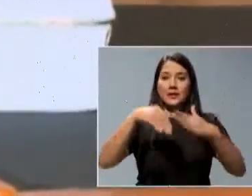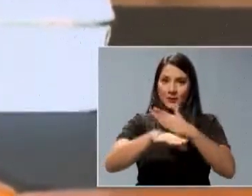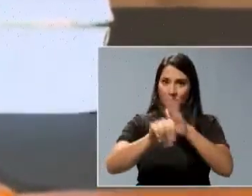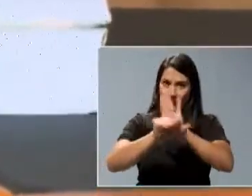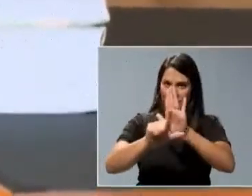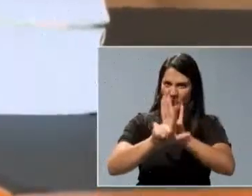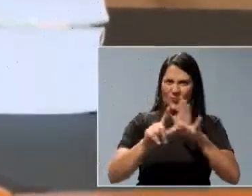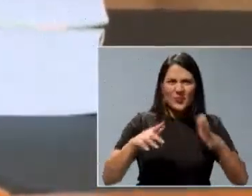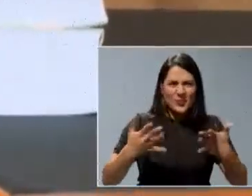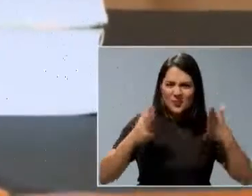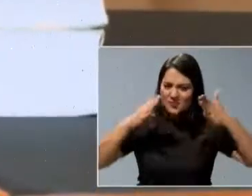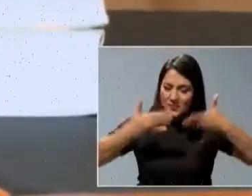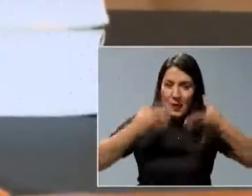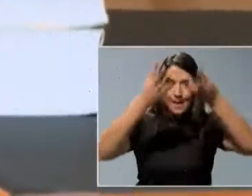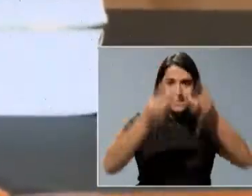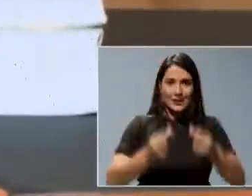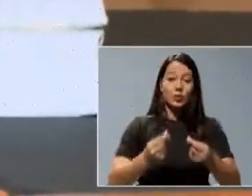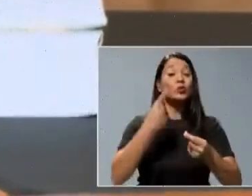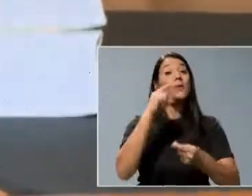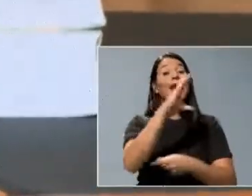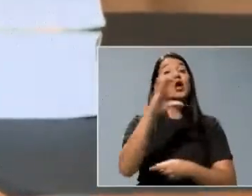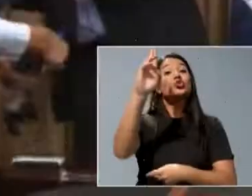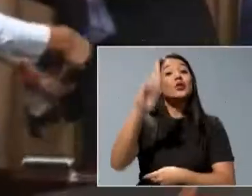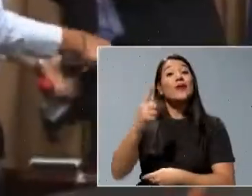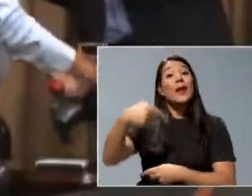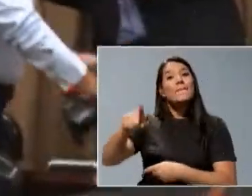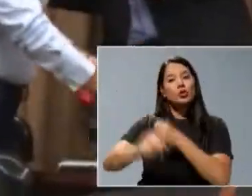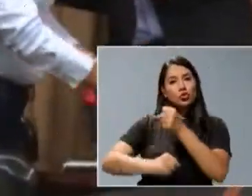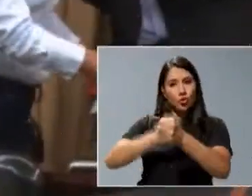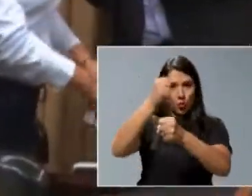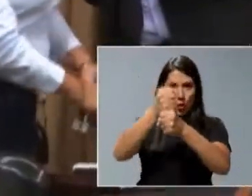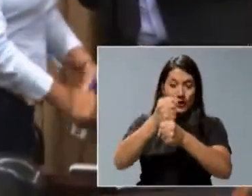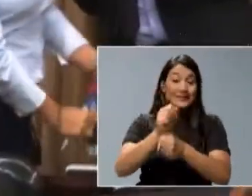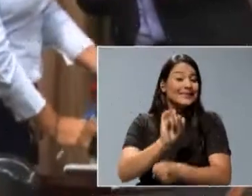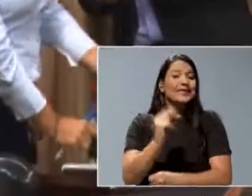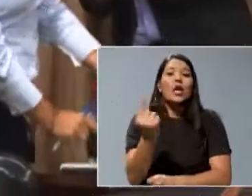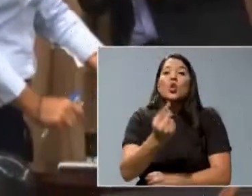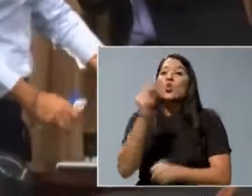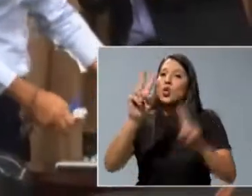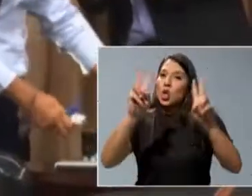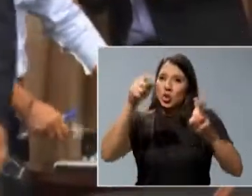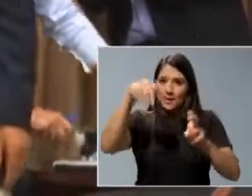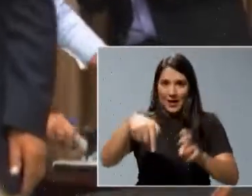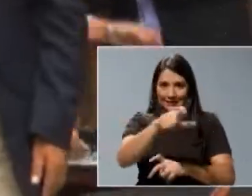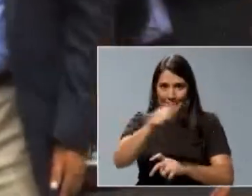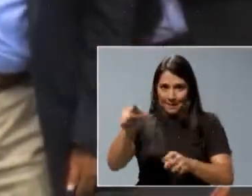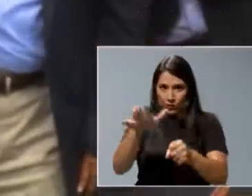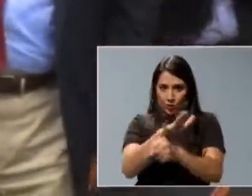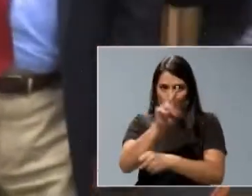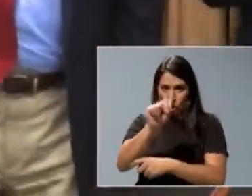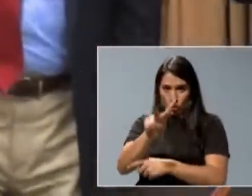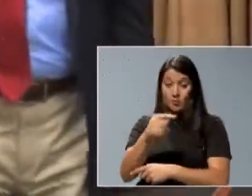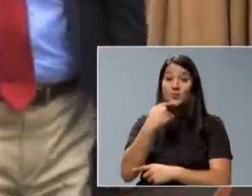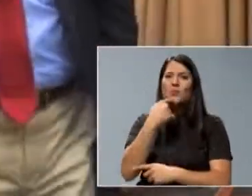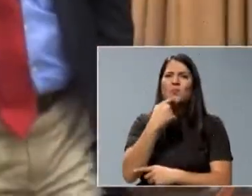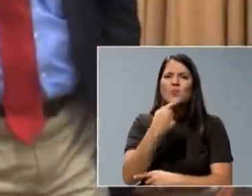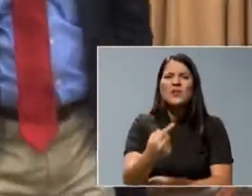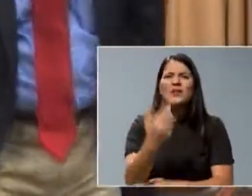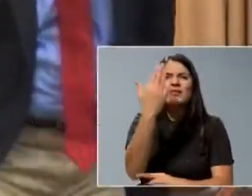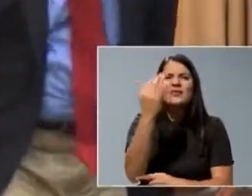el presupuesto de la República del próximo año como tema único en el mes de noviembre, según lo dispone la Constitución Política